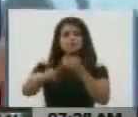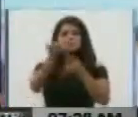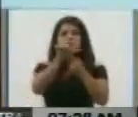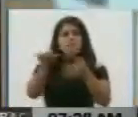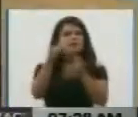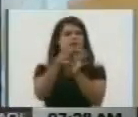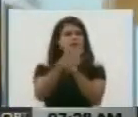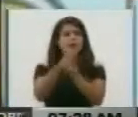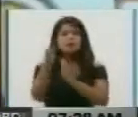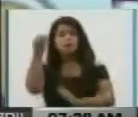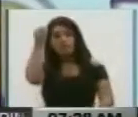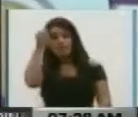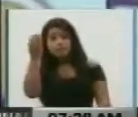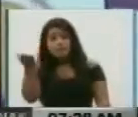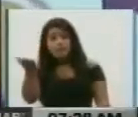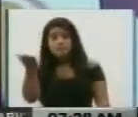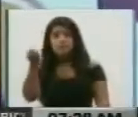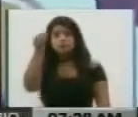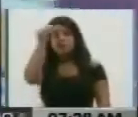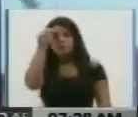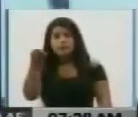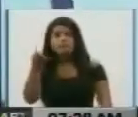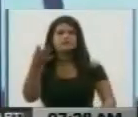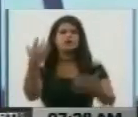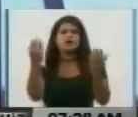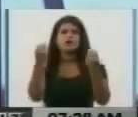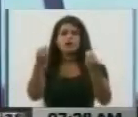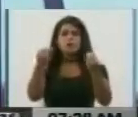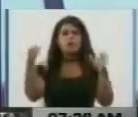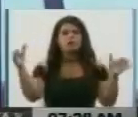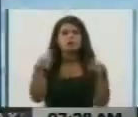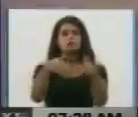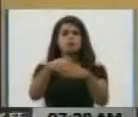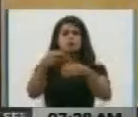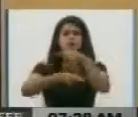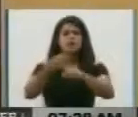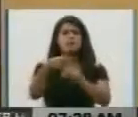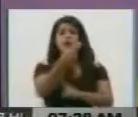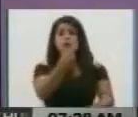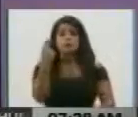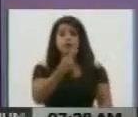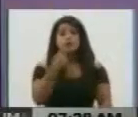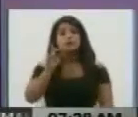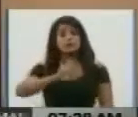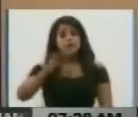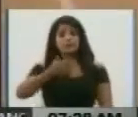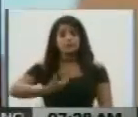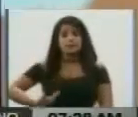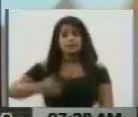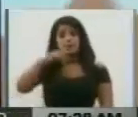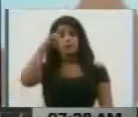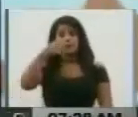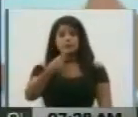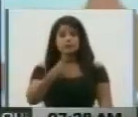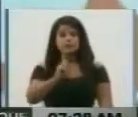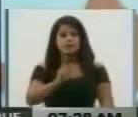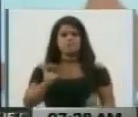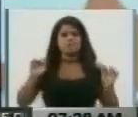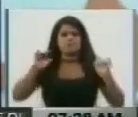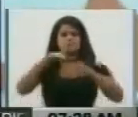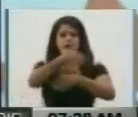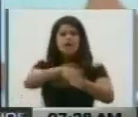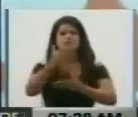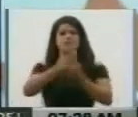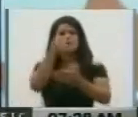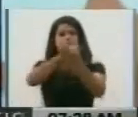¿cómo se visualiza, cómo se, digamos, cómo tienen que estar las fuerzas revolucionarias, además comprometidas, y como dice el presidente Nicolás Maduro, en la calle también, dando la batalla por la